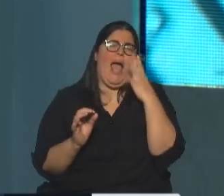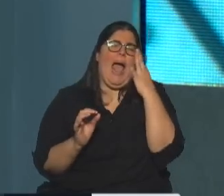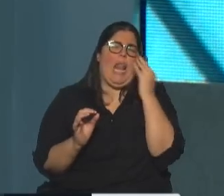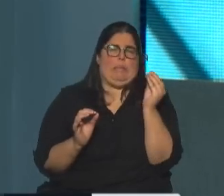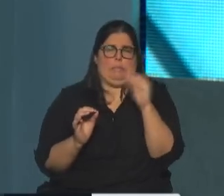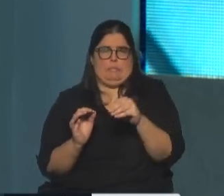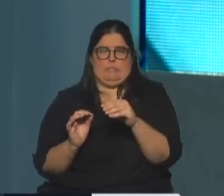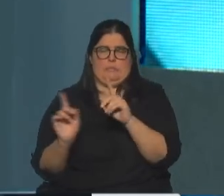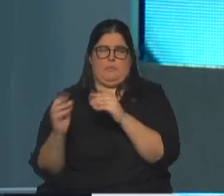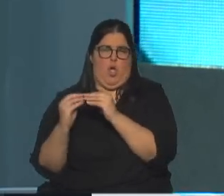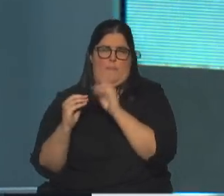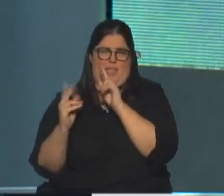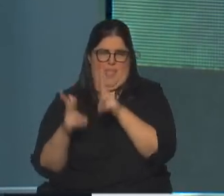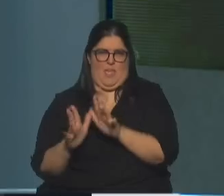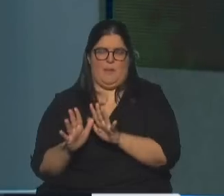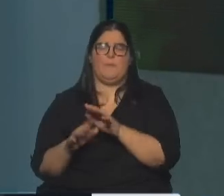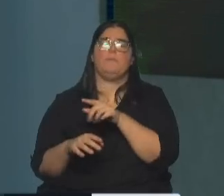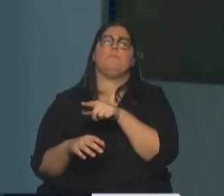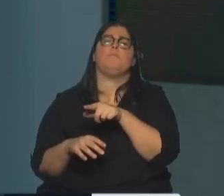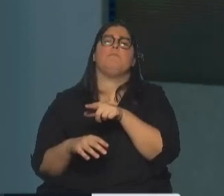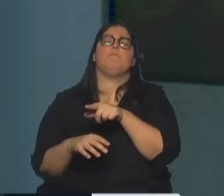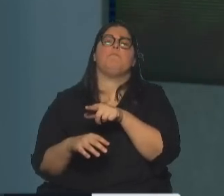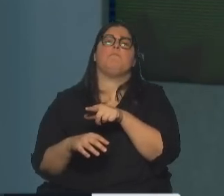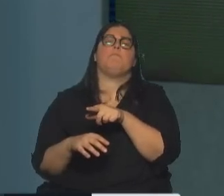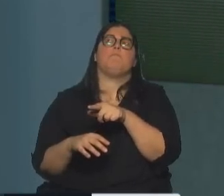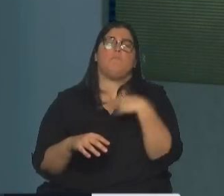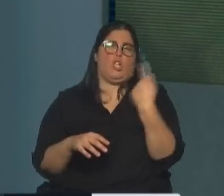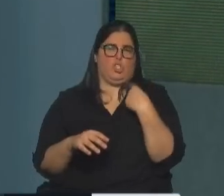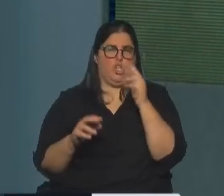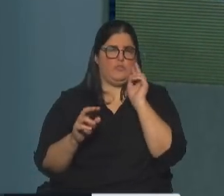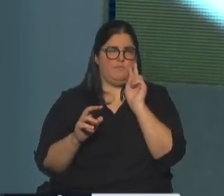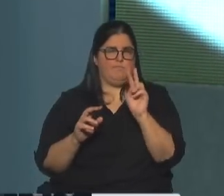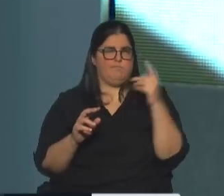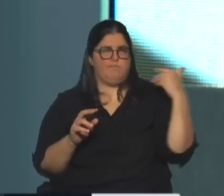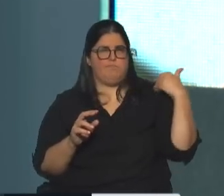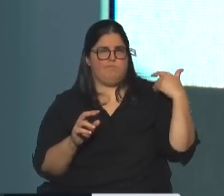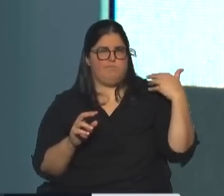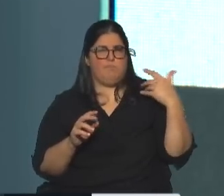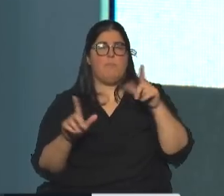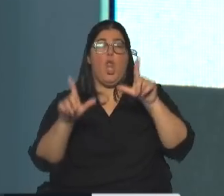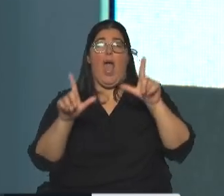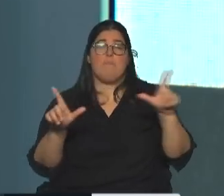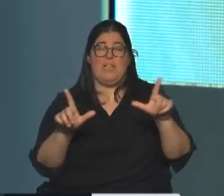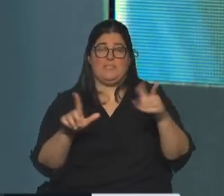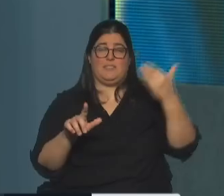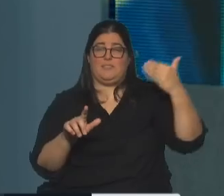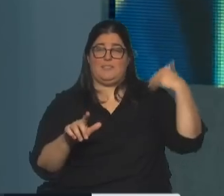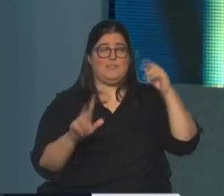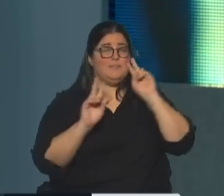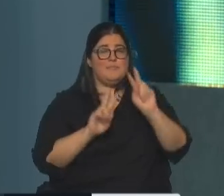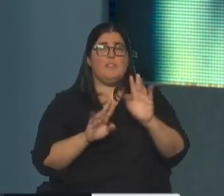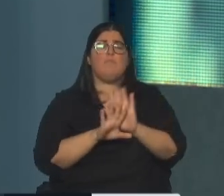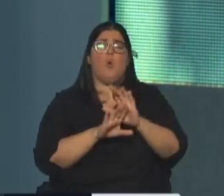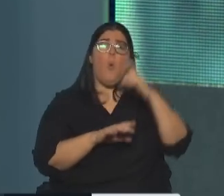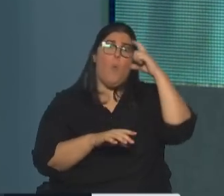viene diciendo Ale, que es algo que nosotros venimos viendo hace un par de programas atrás, que es el dilema que está teniendo